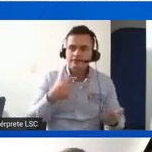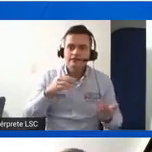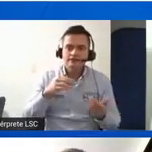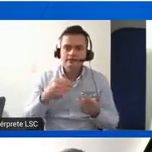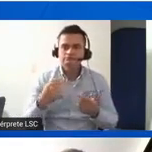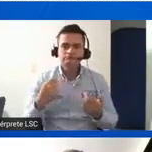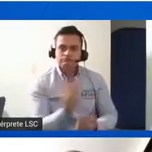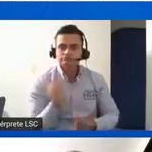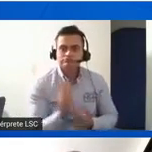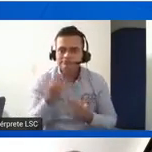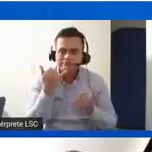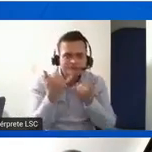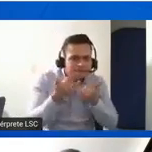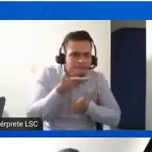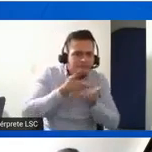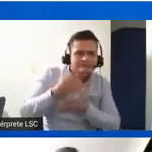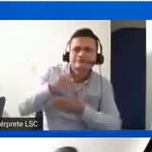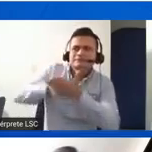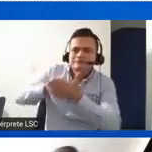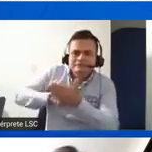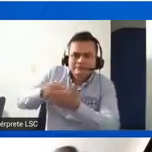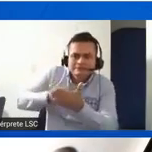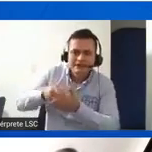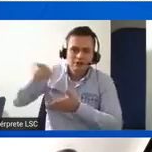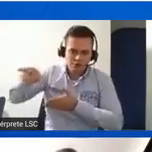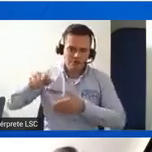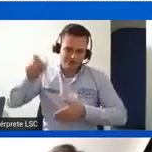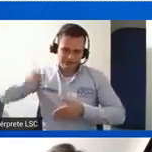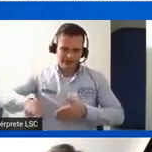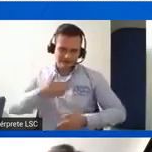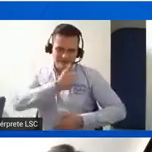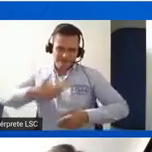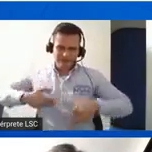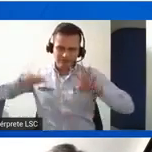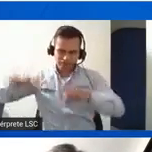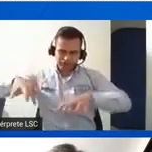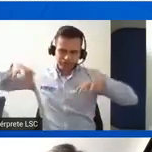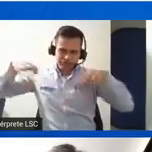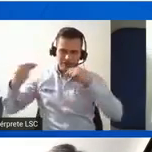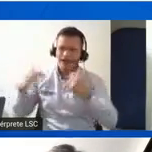insistíamos, escribíamos al presidente de la plenaria, le pedíamos al